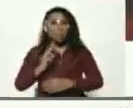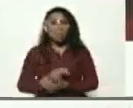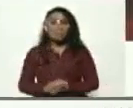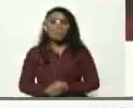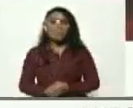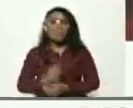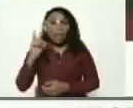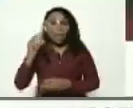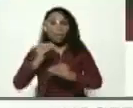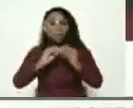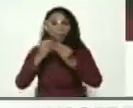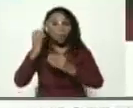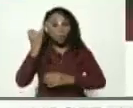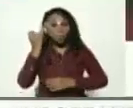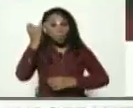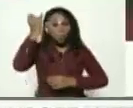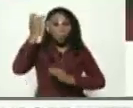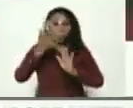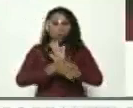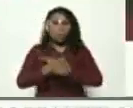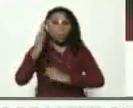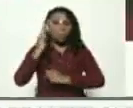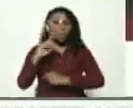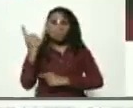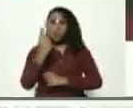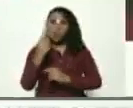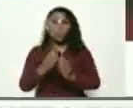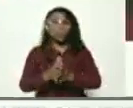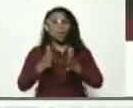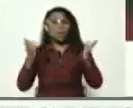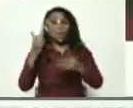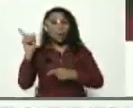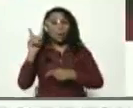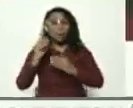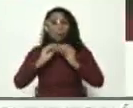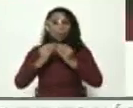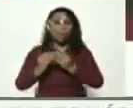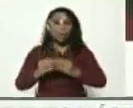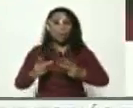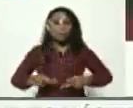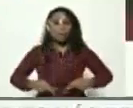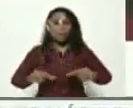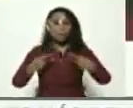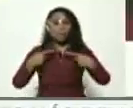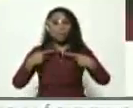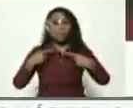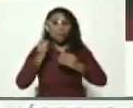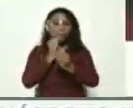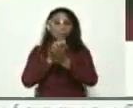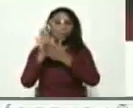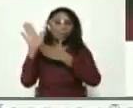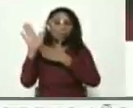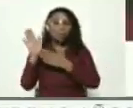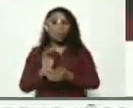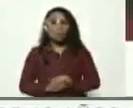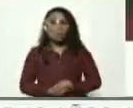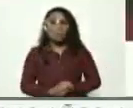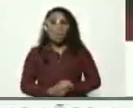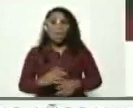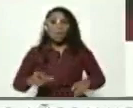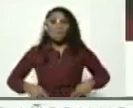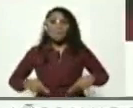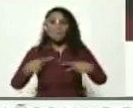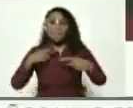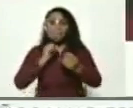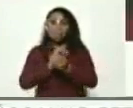Fue un creador, Bolívar fue no solo un gigante, fue un creador de vida eterna, de vida